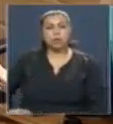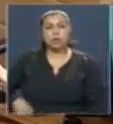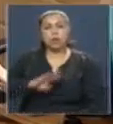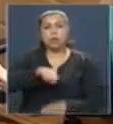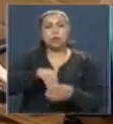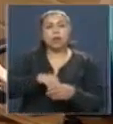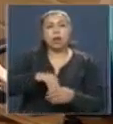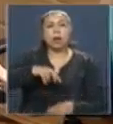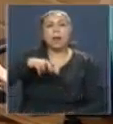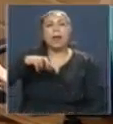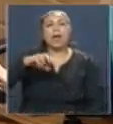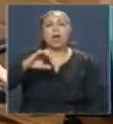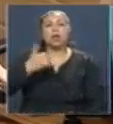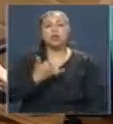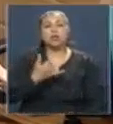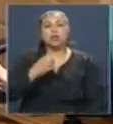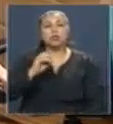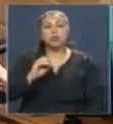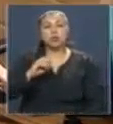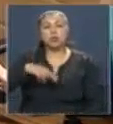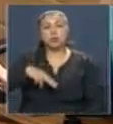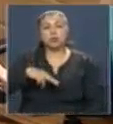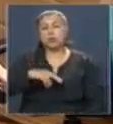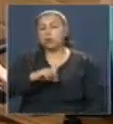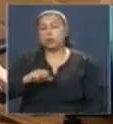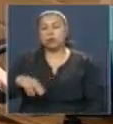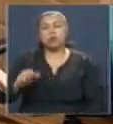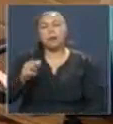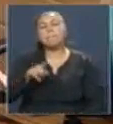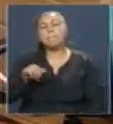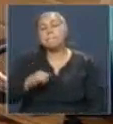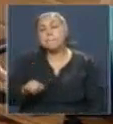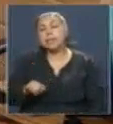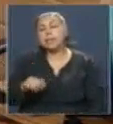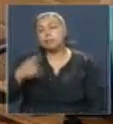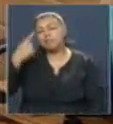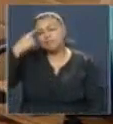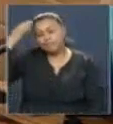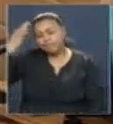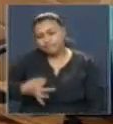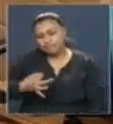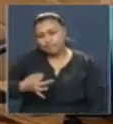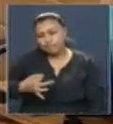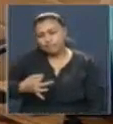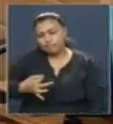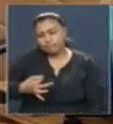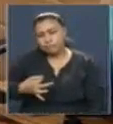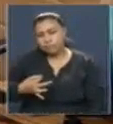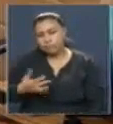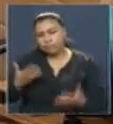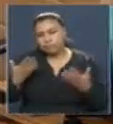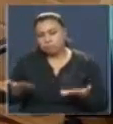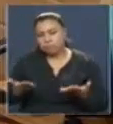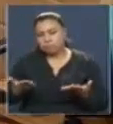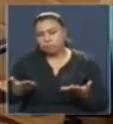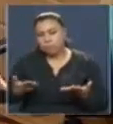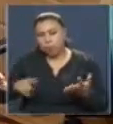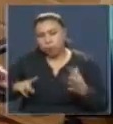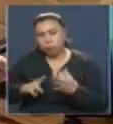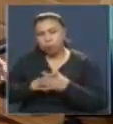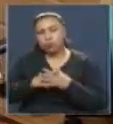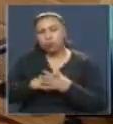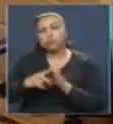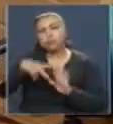con un tremendo empuje, convicción y determinación sacó adelante esta